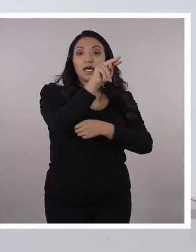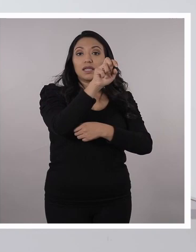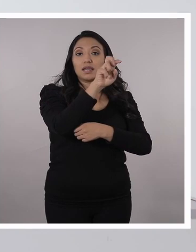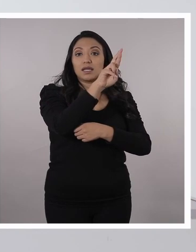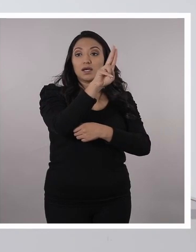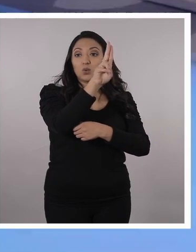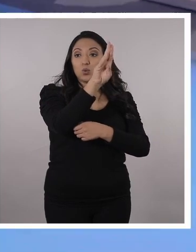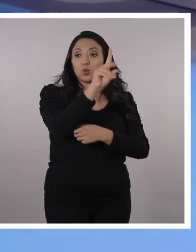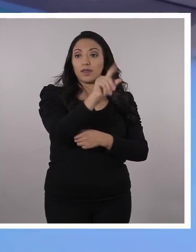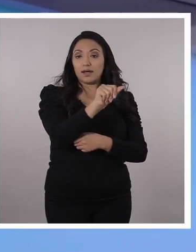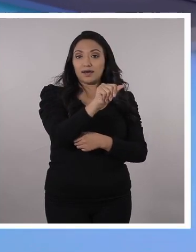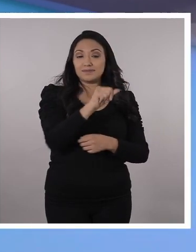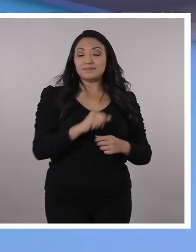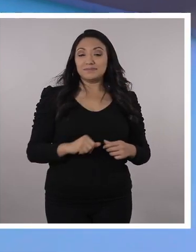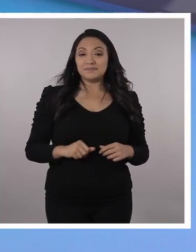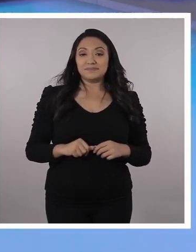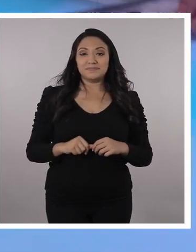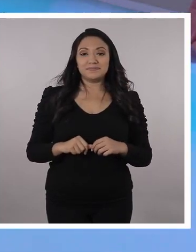Neruda.